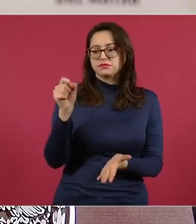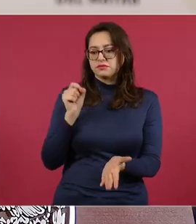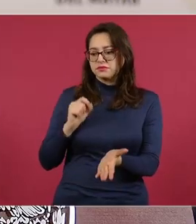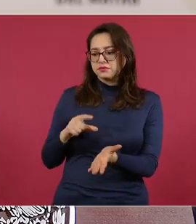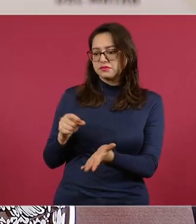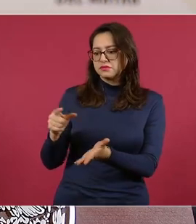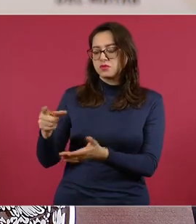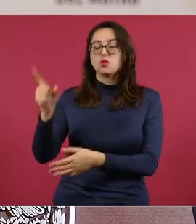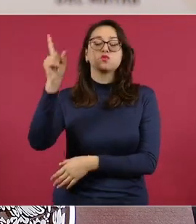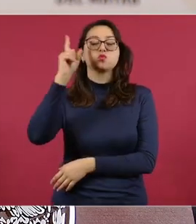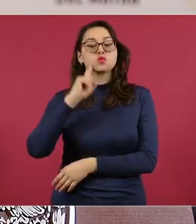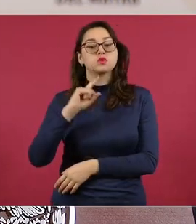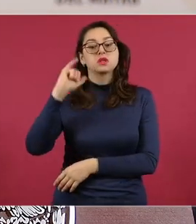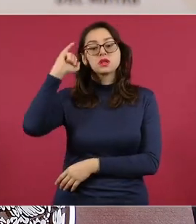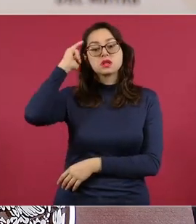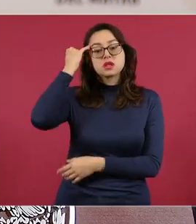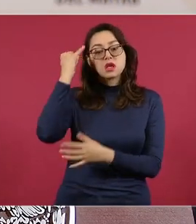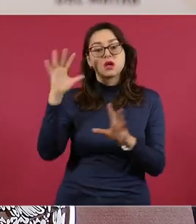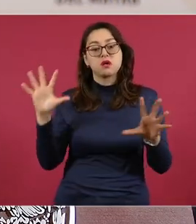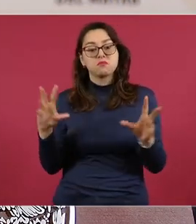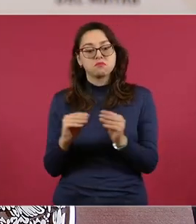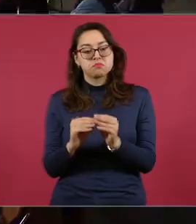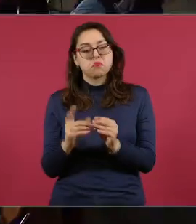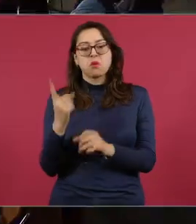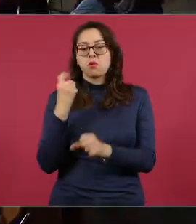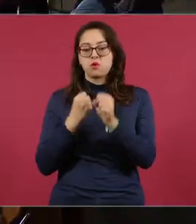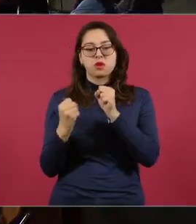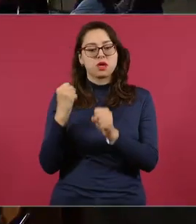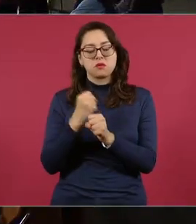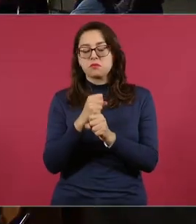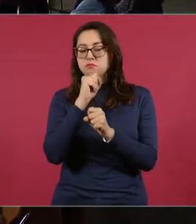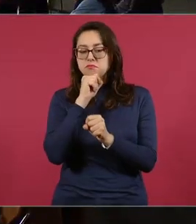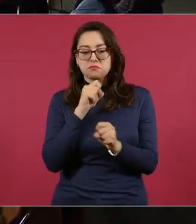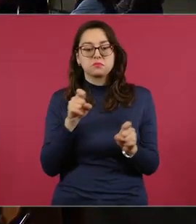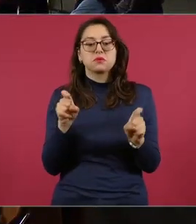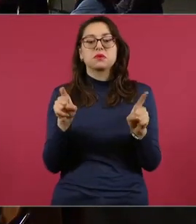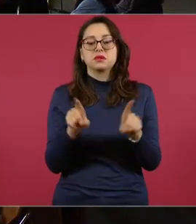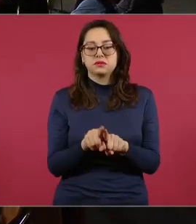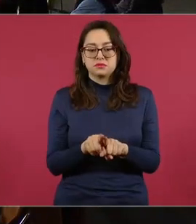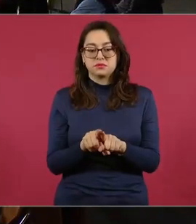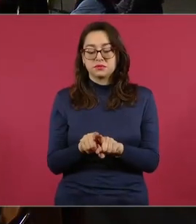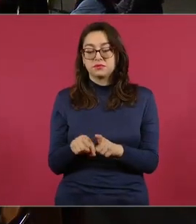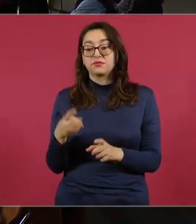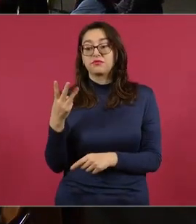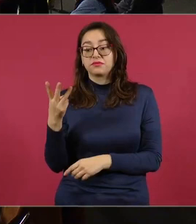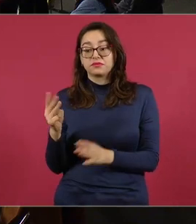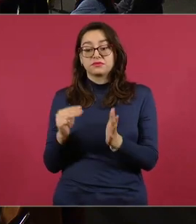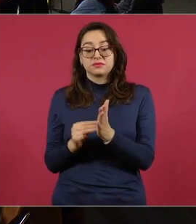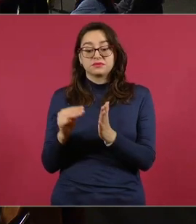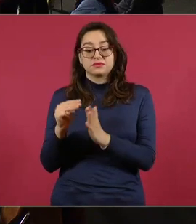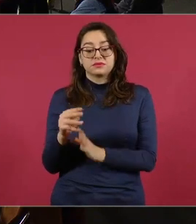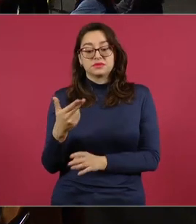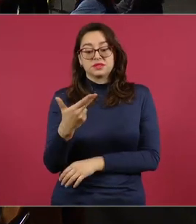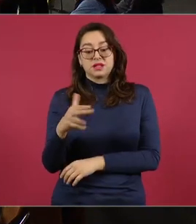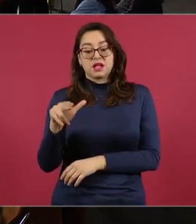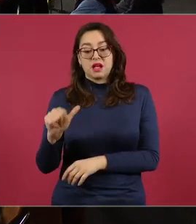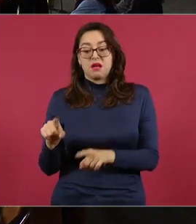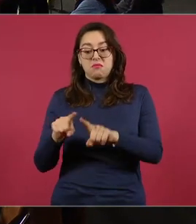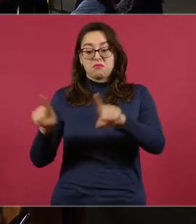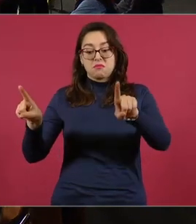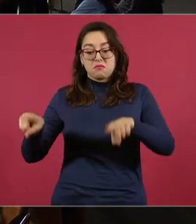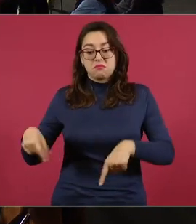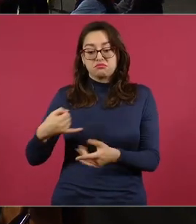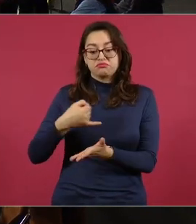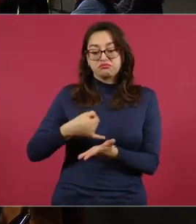población indígena será similar a la del año pasado y cubriremos 3,000,000 de hectáreas, como señalaba,